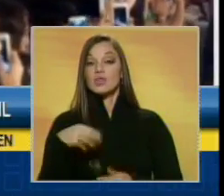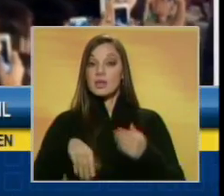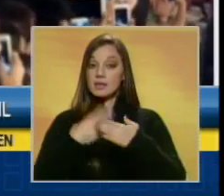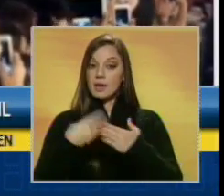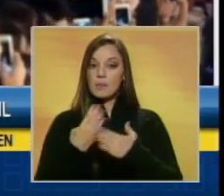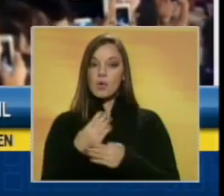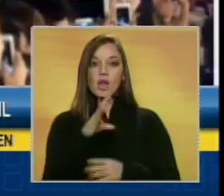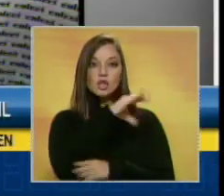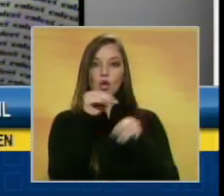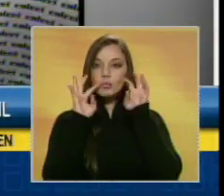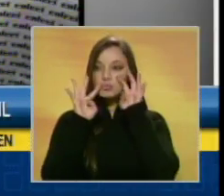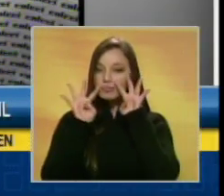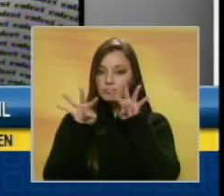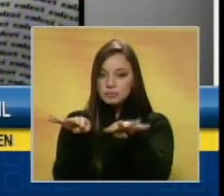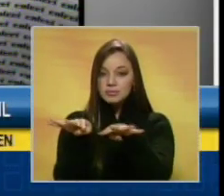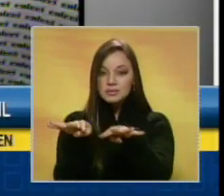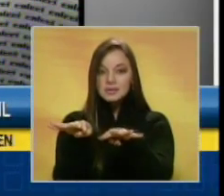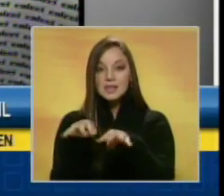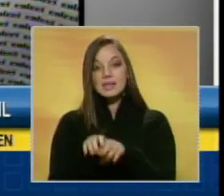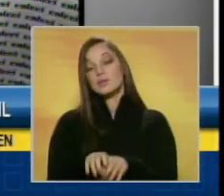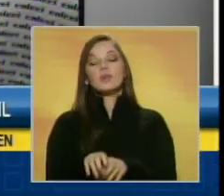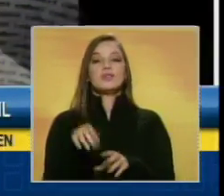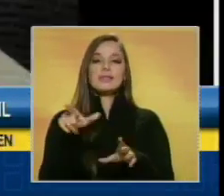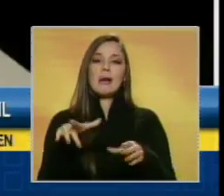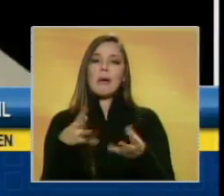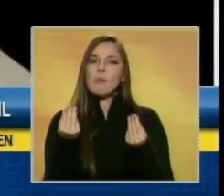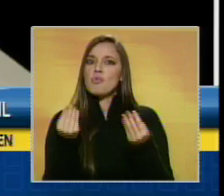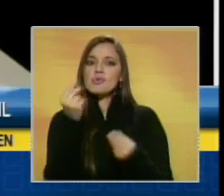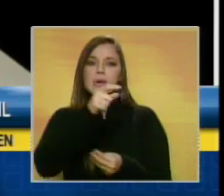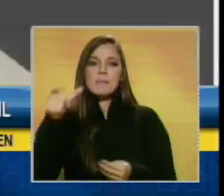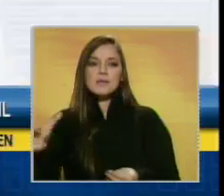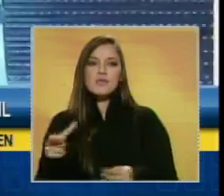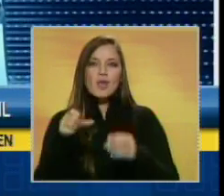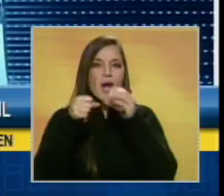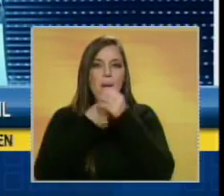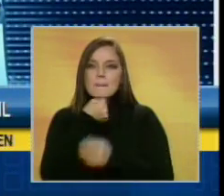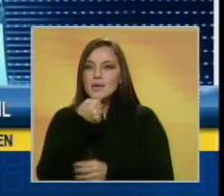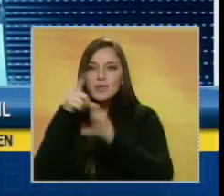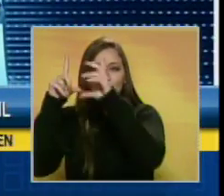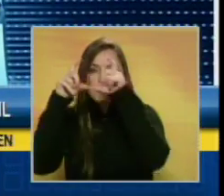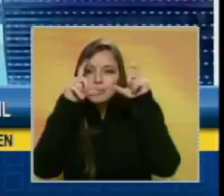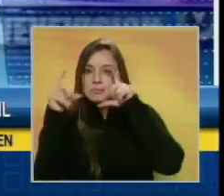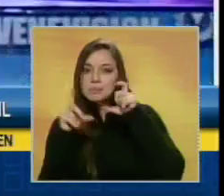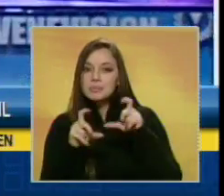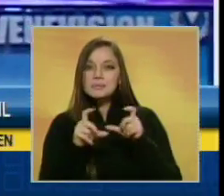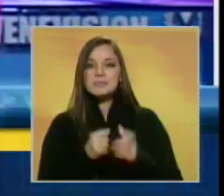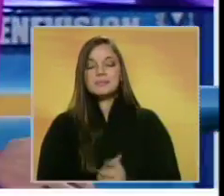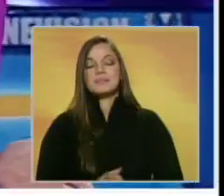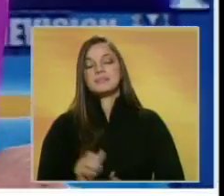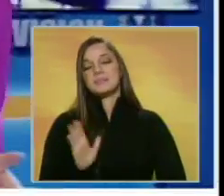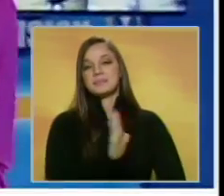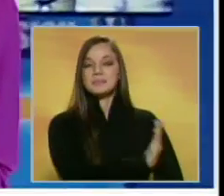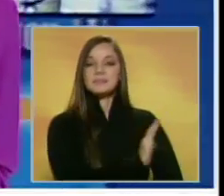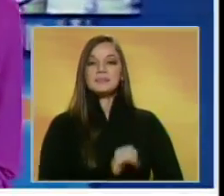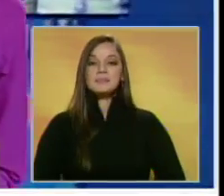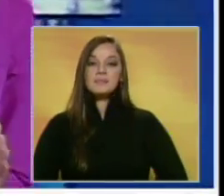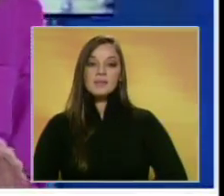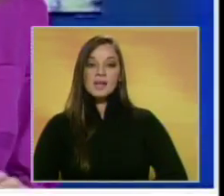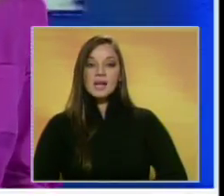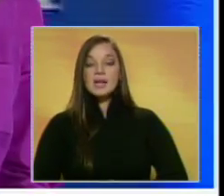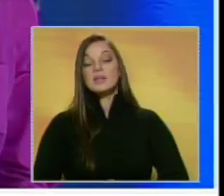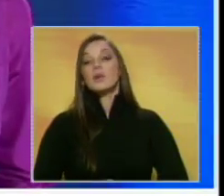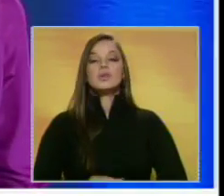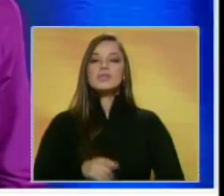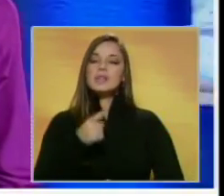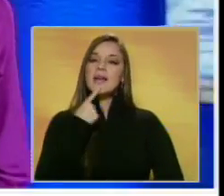centro de atención en un recinto llenísimo de público, periodistas y fotógrafos. Y cambiamos de tema porque el film venezolano